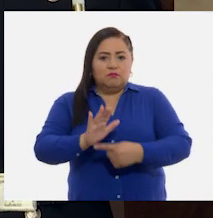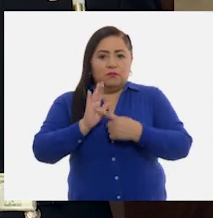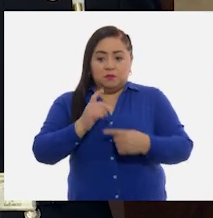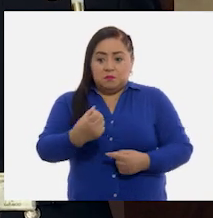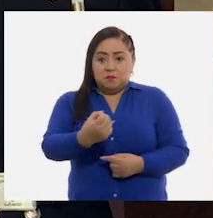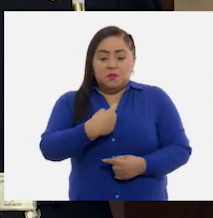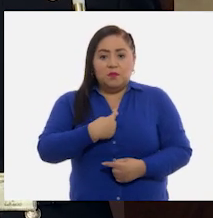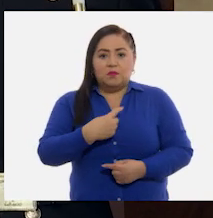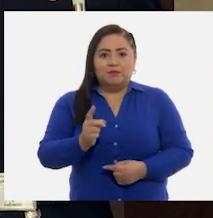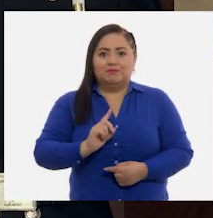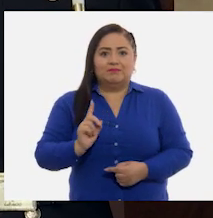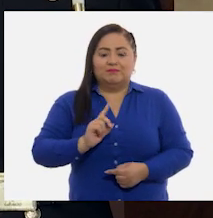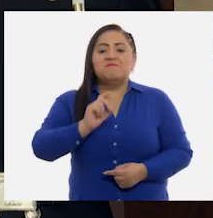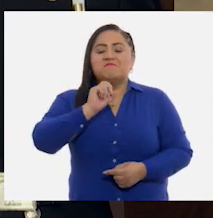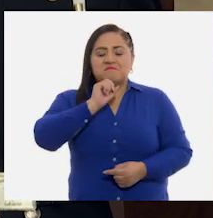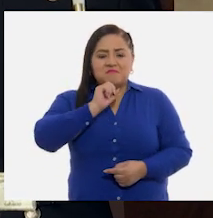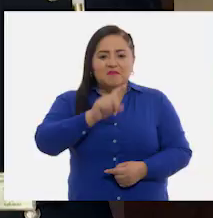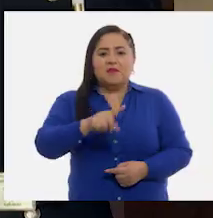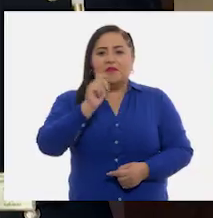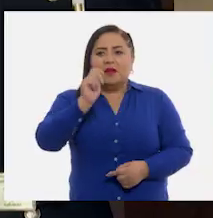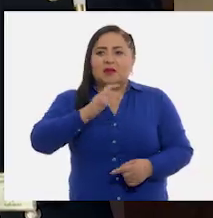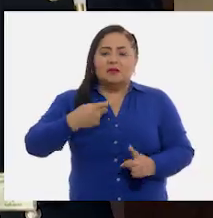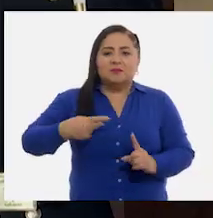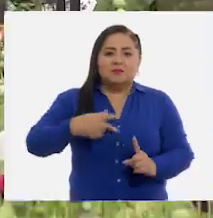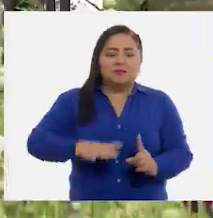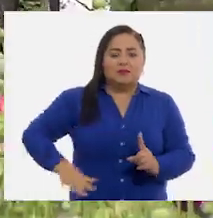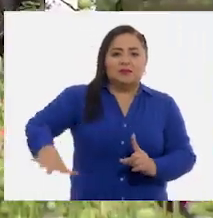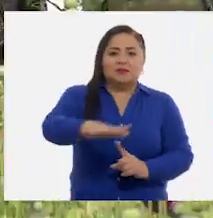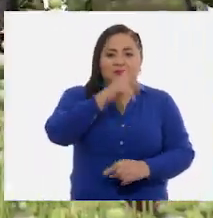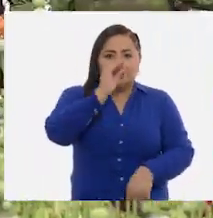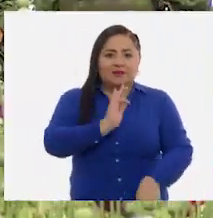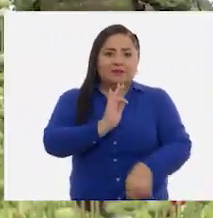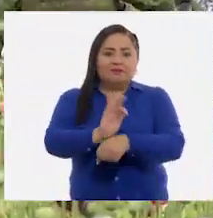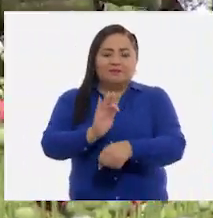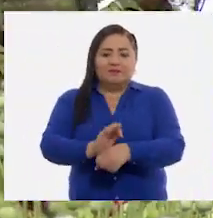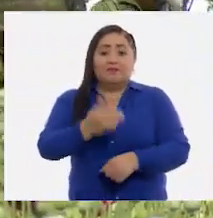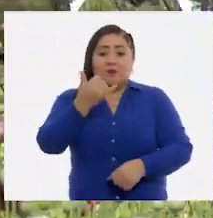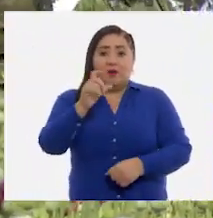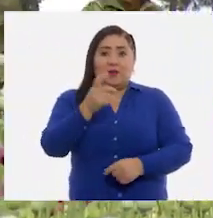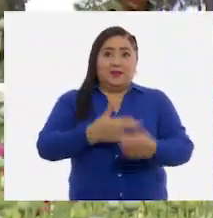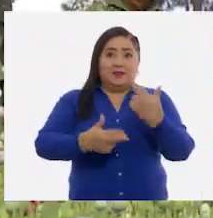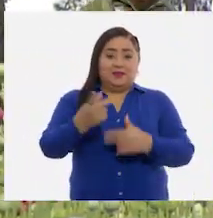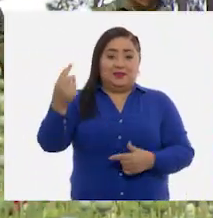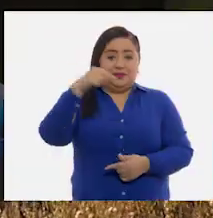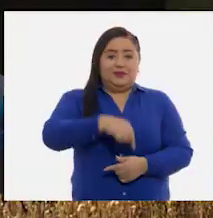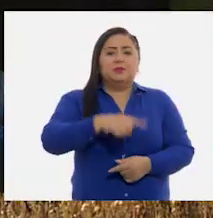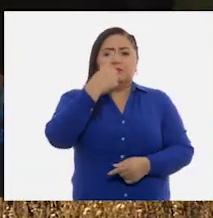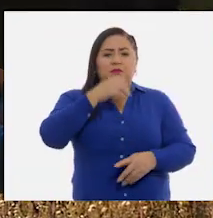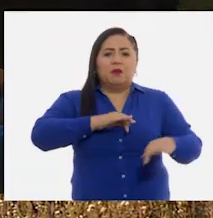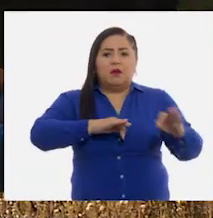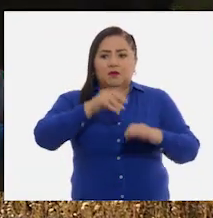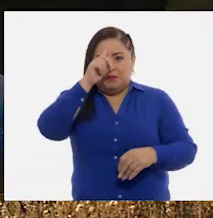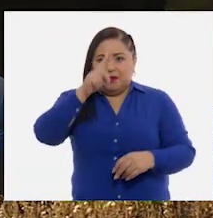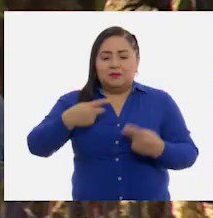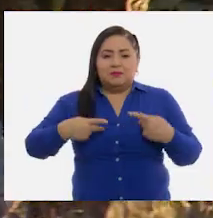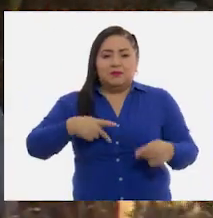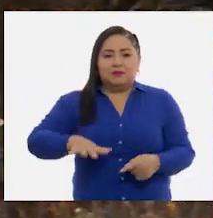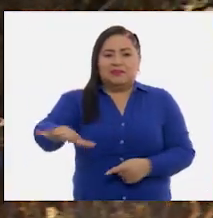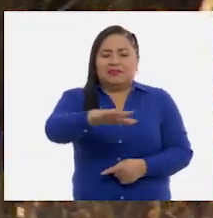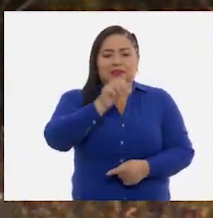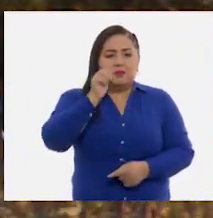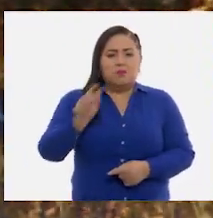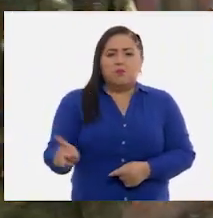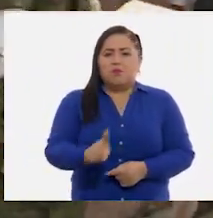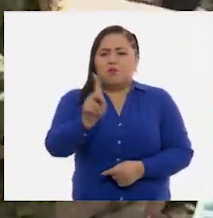mismo, sino pues con la sociedad. Al final de cuentas, al egresar de aquí vamos a trabajar para la sociedad, para el pueblo.